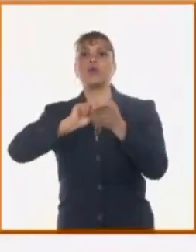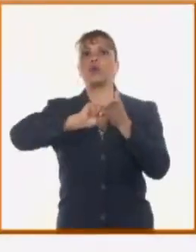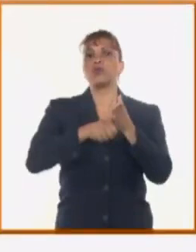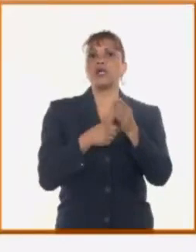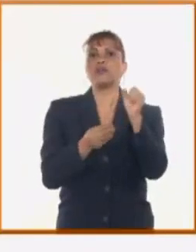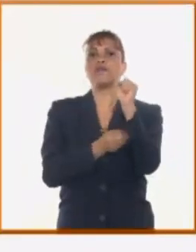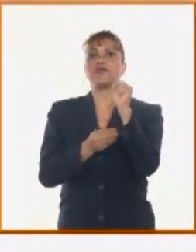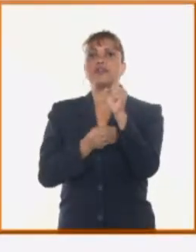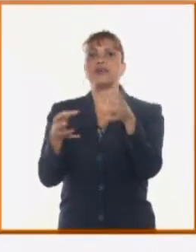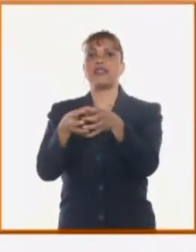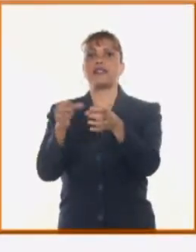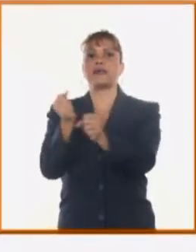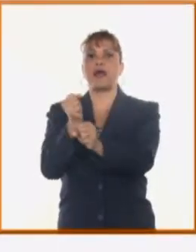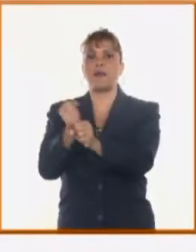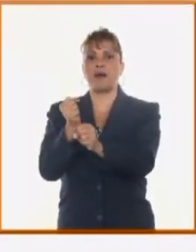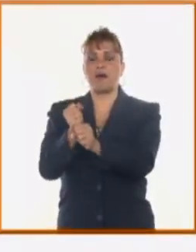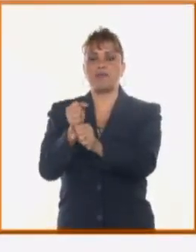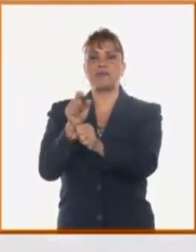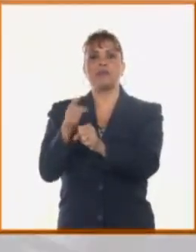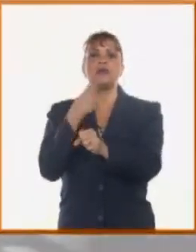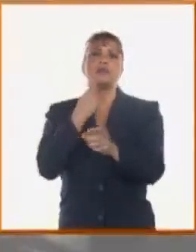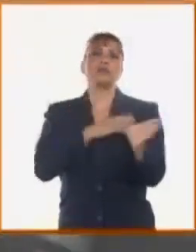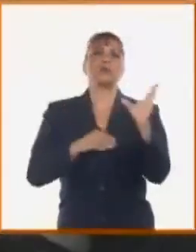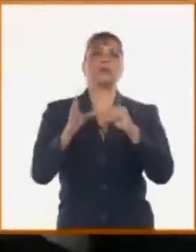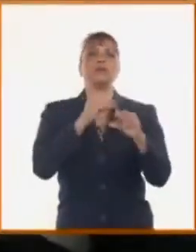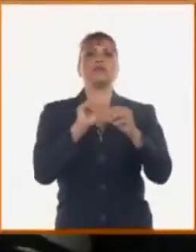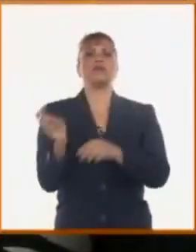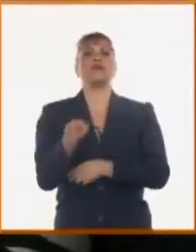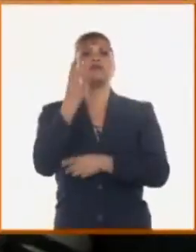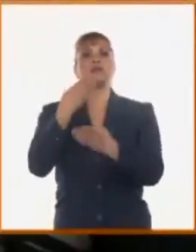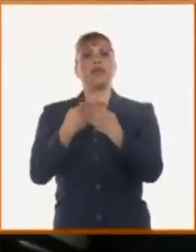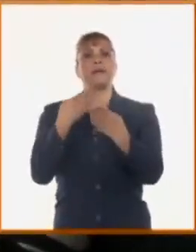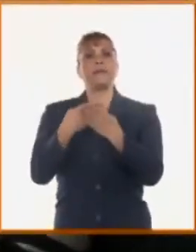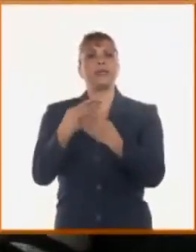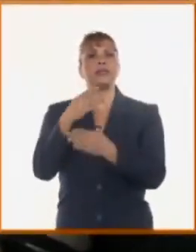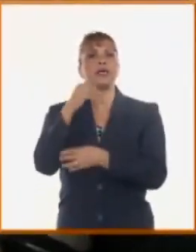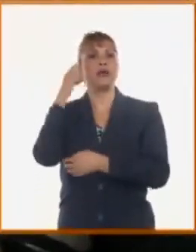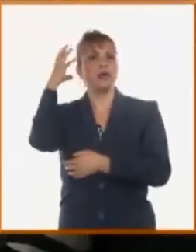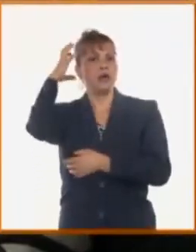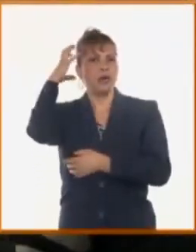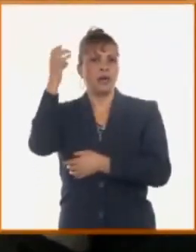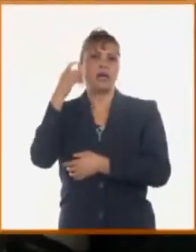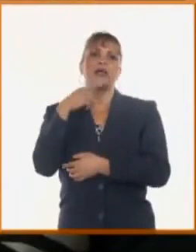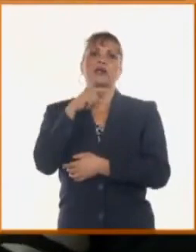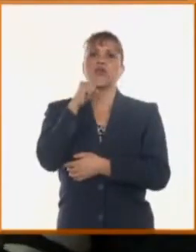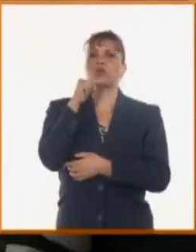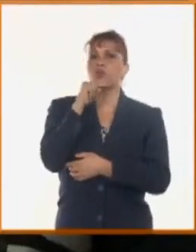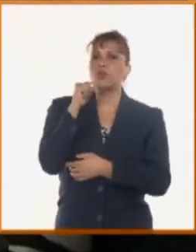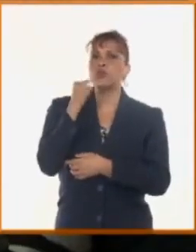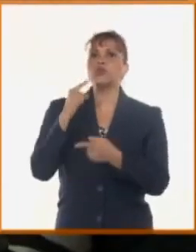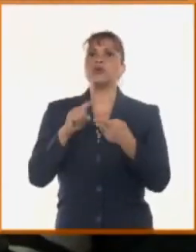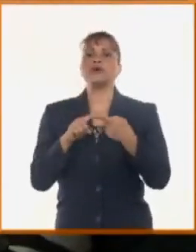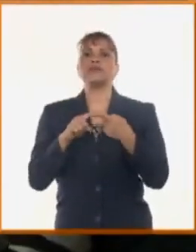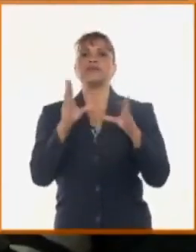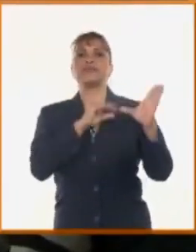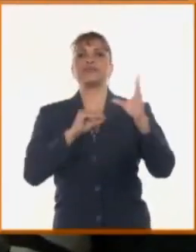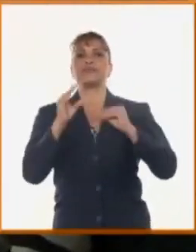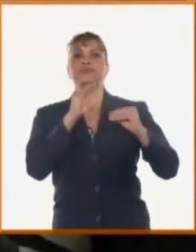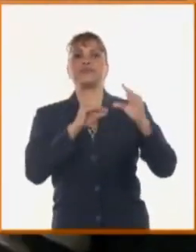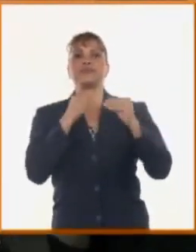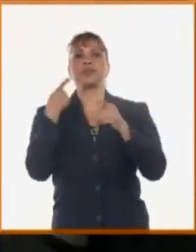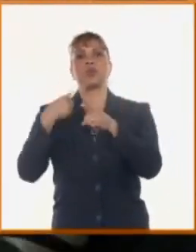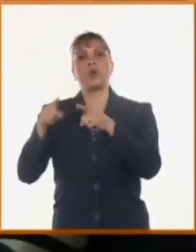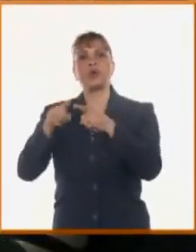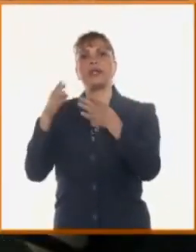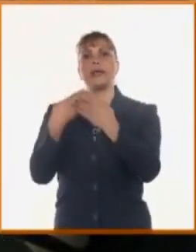de trabajo. Estamos en conversaciones con tres importantes empresas rusas, estamos en conversaciones con algunas empresas en España,